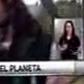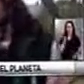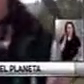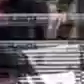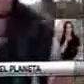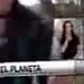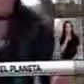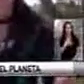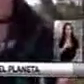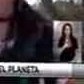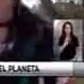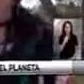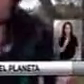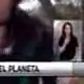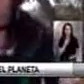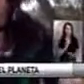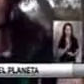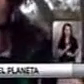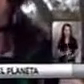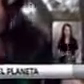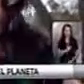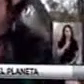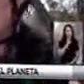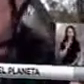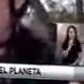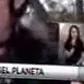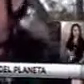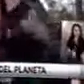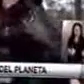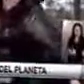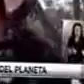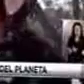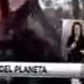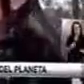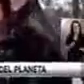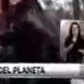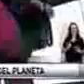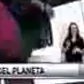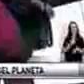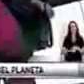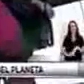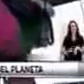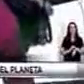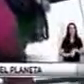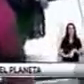¿Te transmite tranquilidad? Eso es lo que necesito a esta hora, contención.